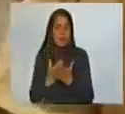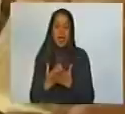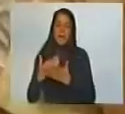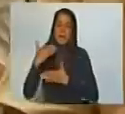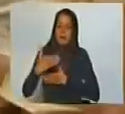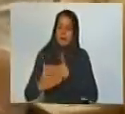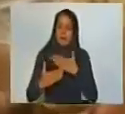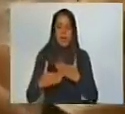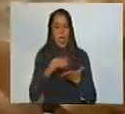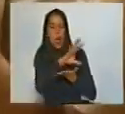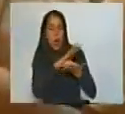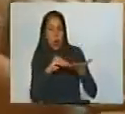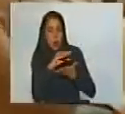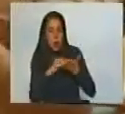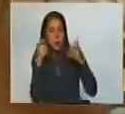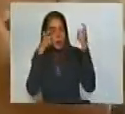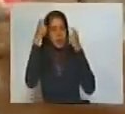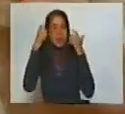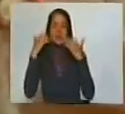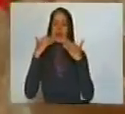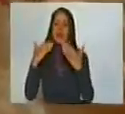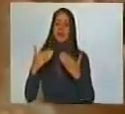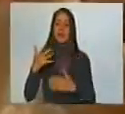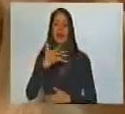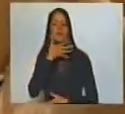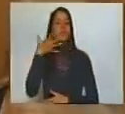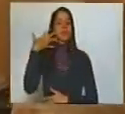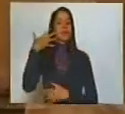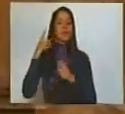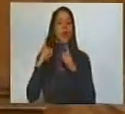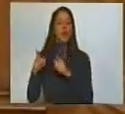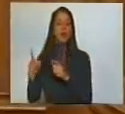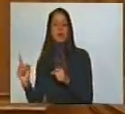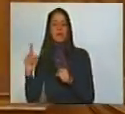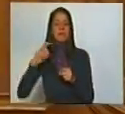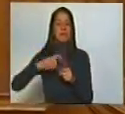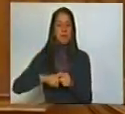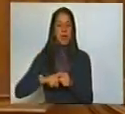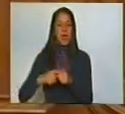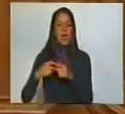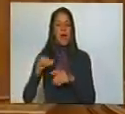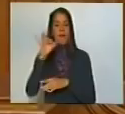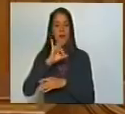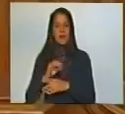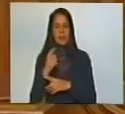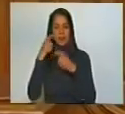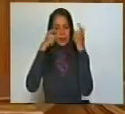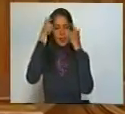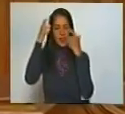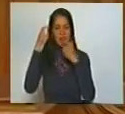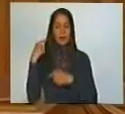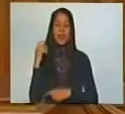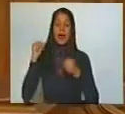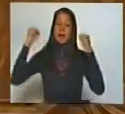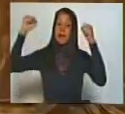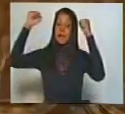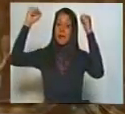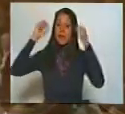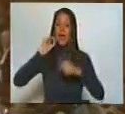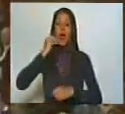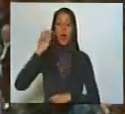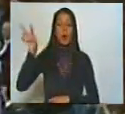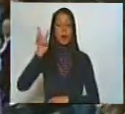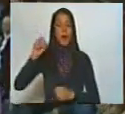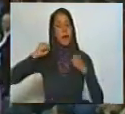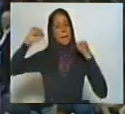de nuestro comandante Chávez. Estamos orgullosos de formar parte de la generación Chávez. ¡Que viva la juventud venezolana! ¡Que viva